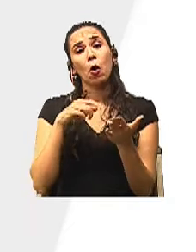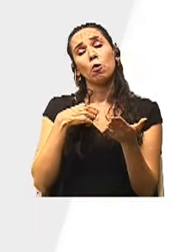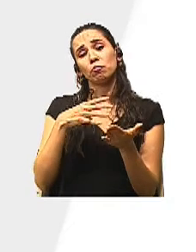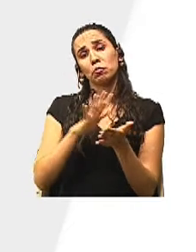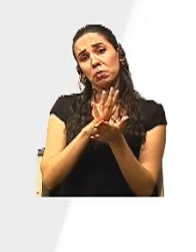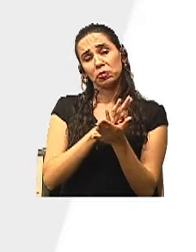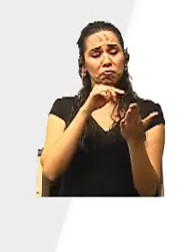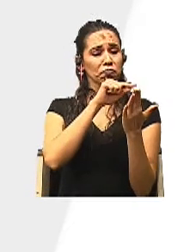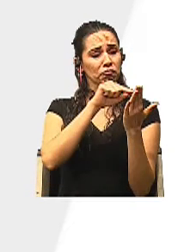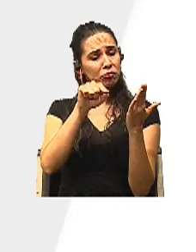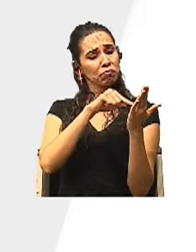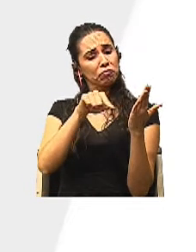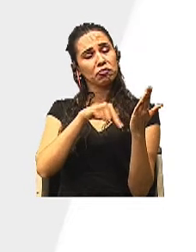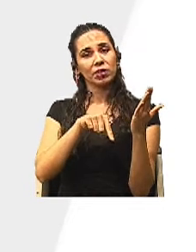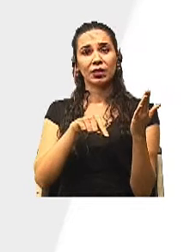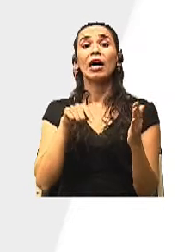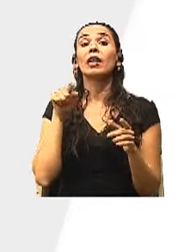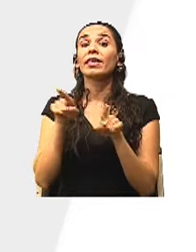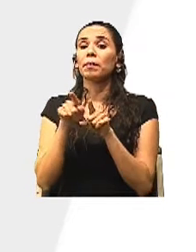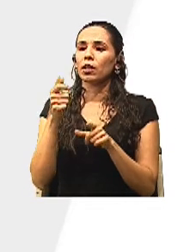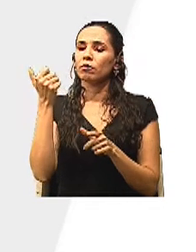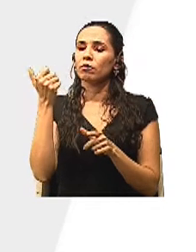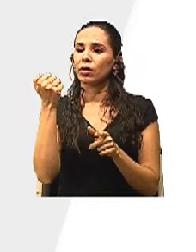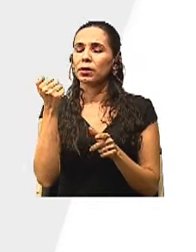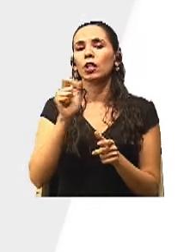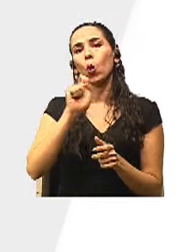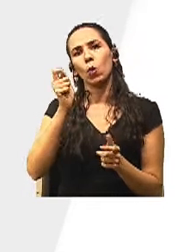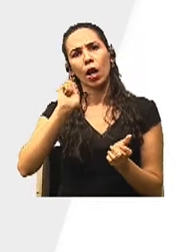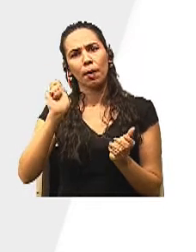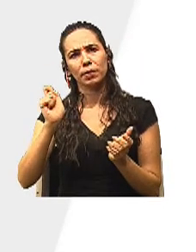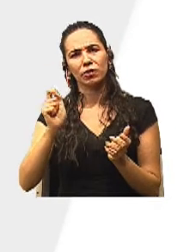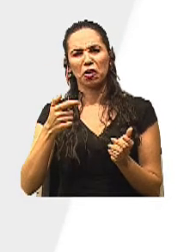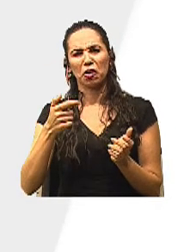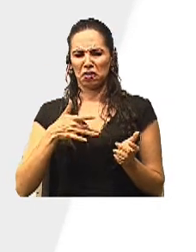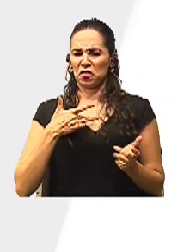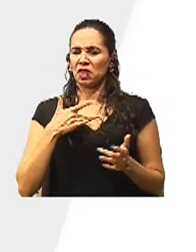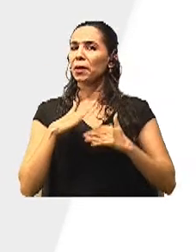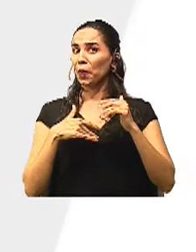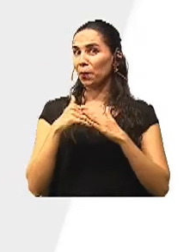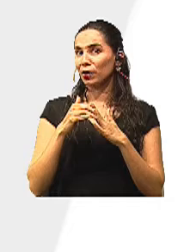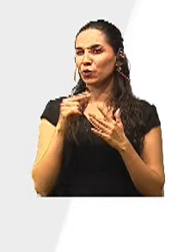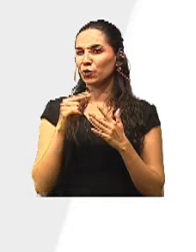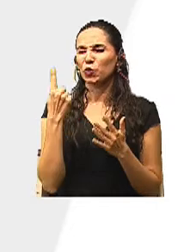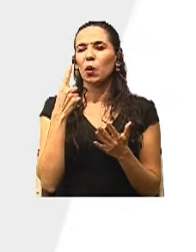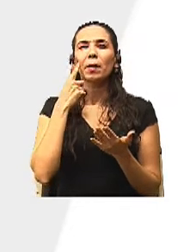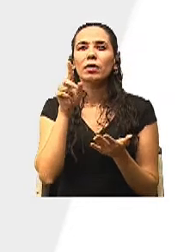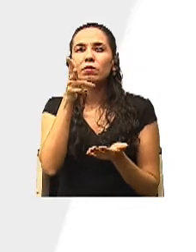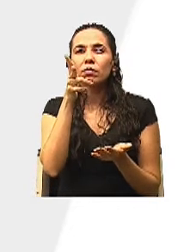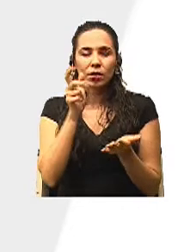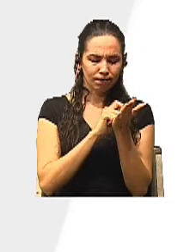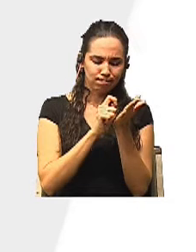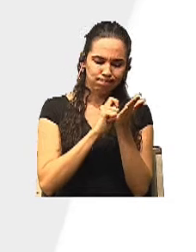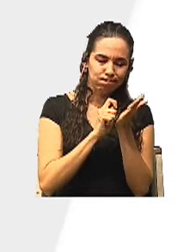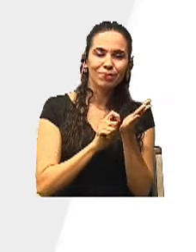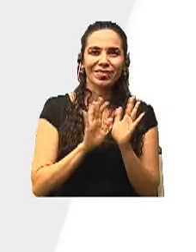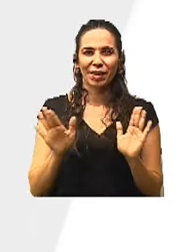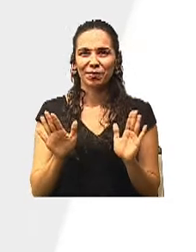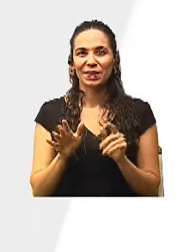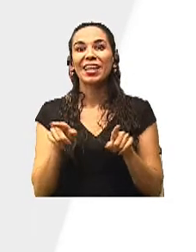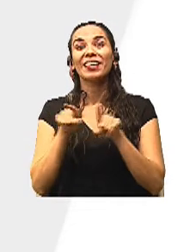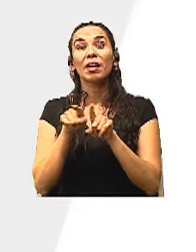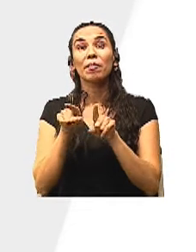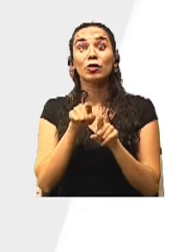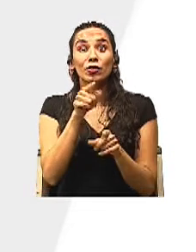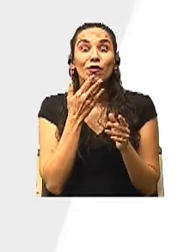rayadas. Un lapicero o un lápiz, con lo que se sientan más cómodos, es solo para tomar nota. Y si les gusta utilizar